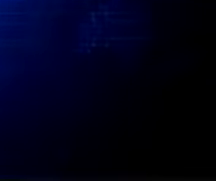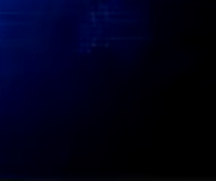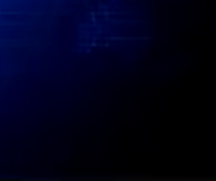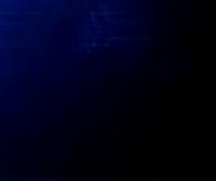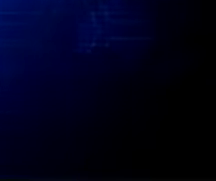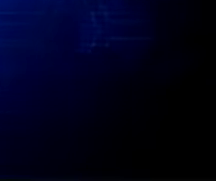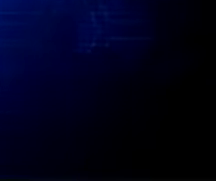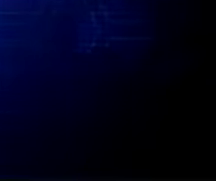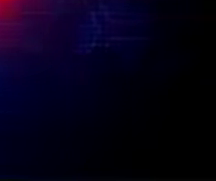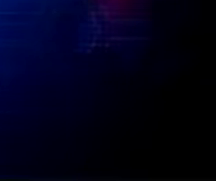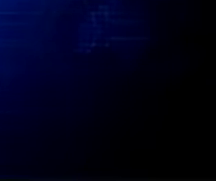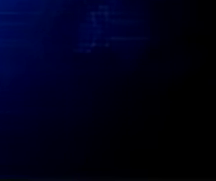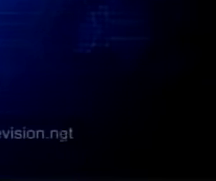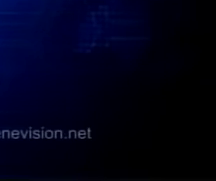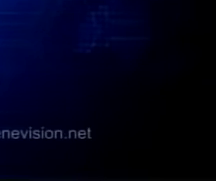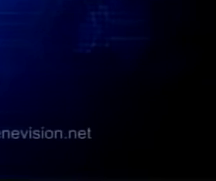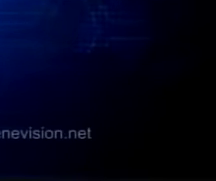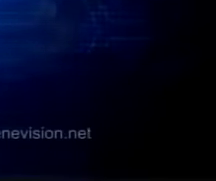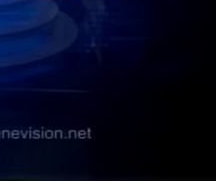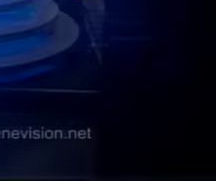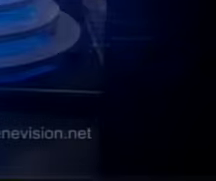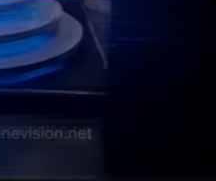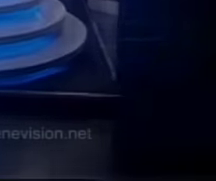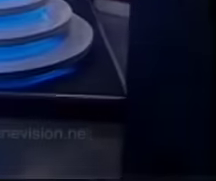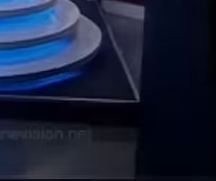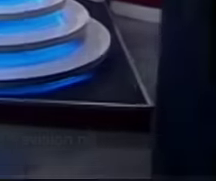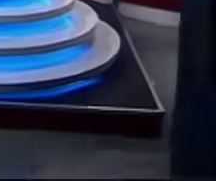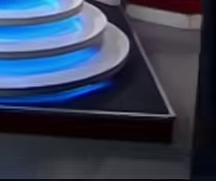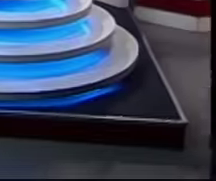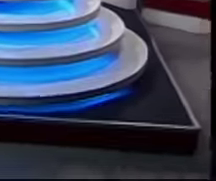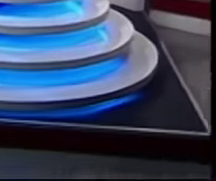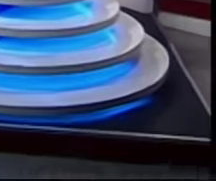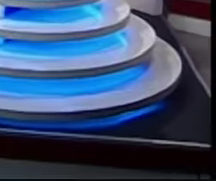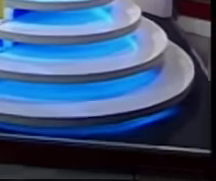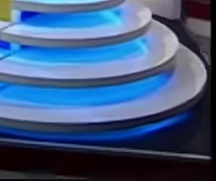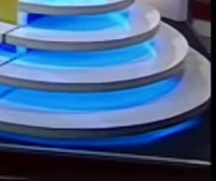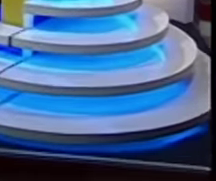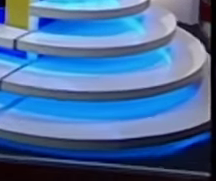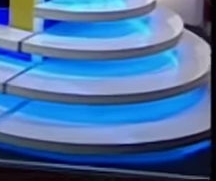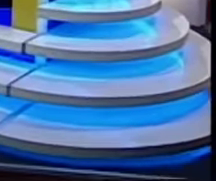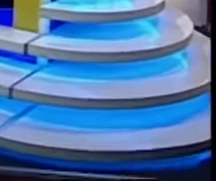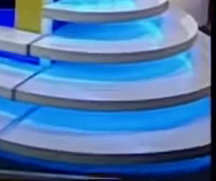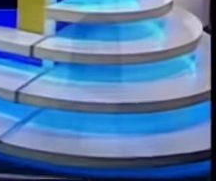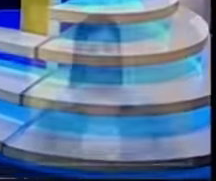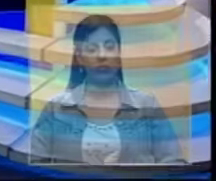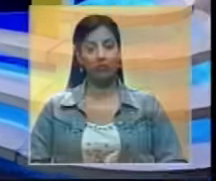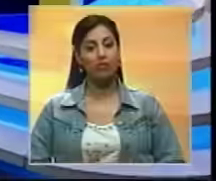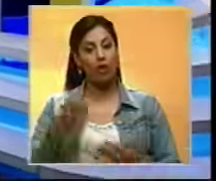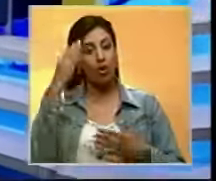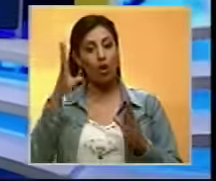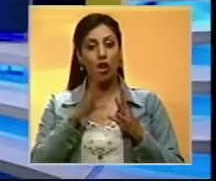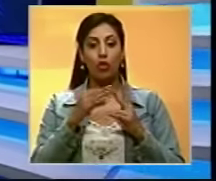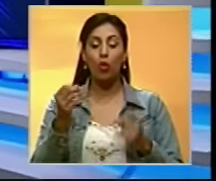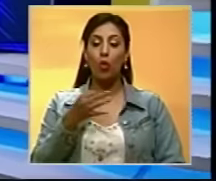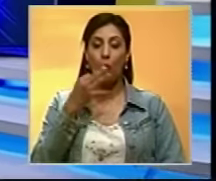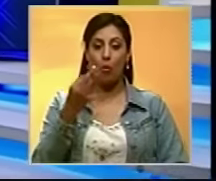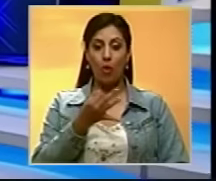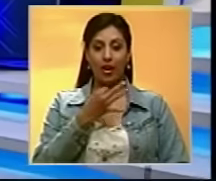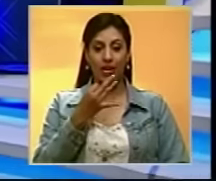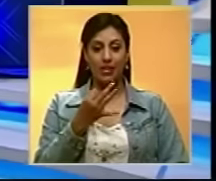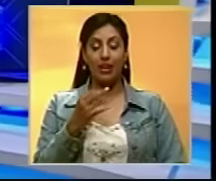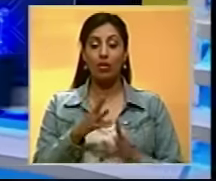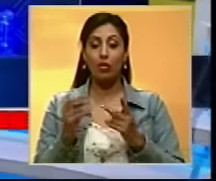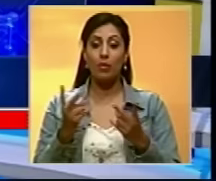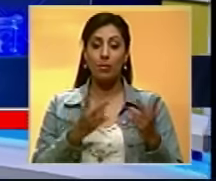en noticiero televisión información justa Y balanceada qué tal amigos tengan todos muy buenas